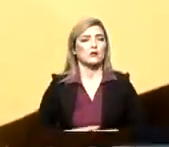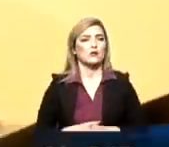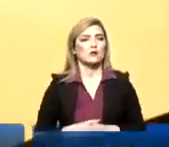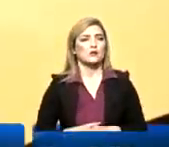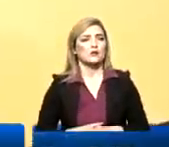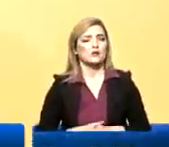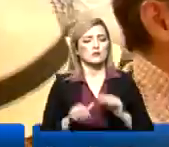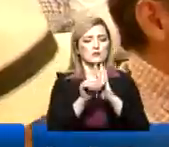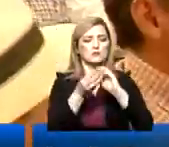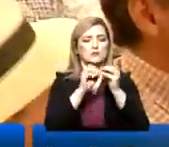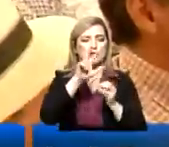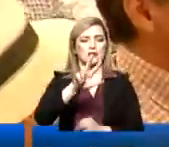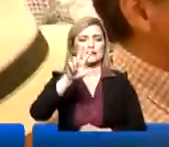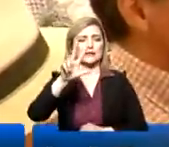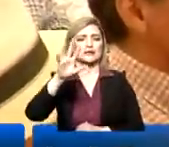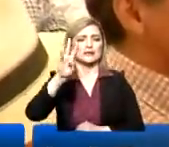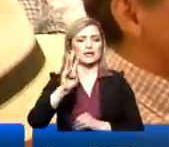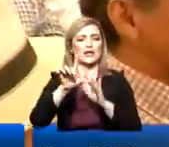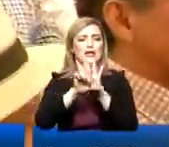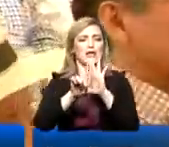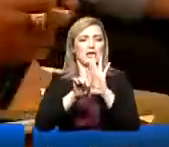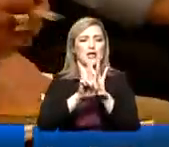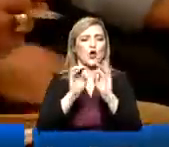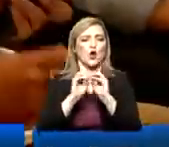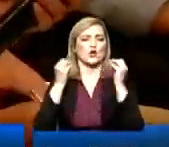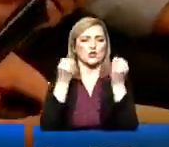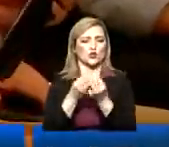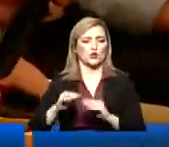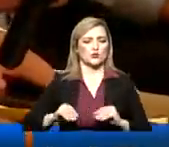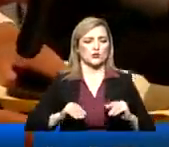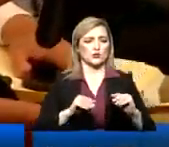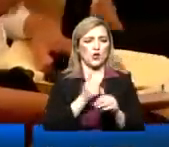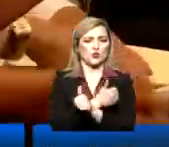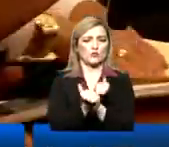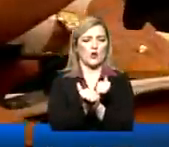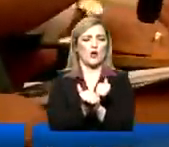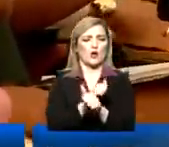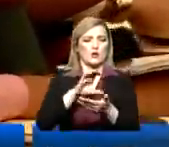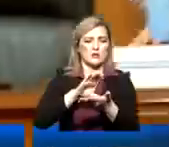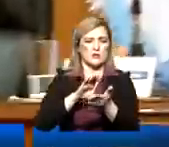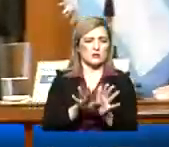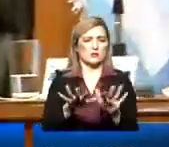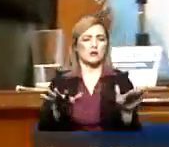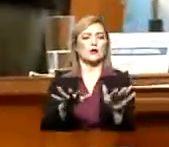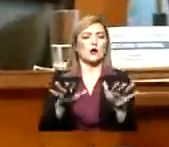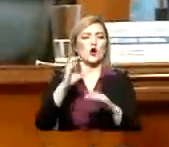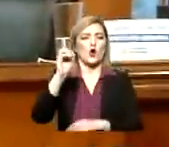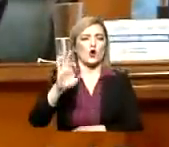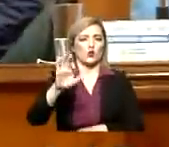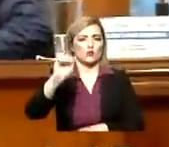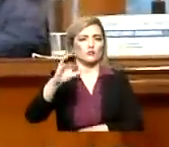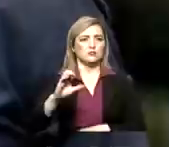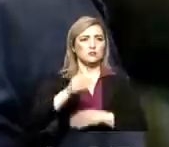con lo dispuesto en el artículo 336 del Código Orgánico de Organización Territorial, Autonomía y Descentralización, COTAD, para poder proceder a